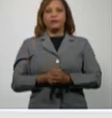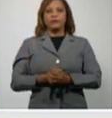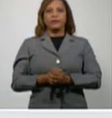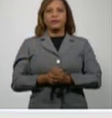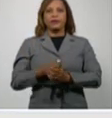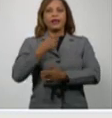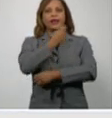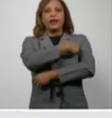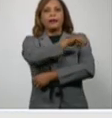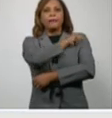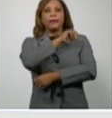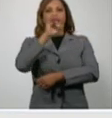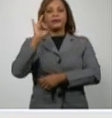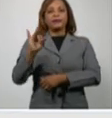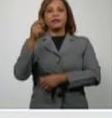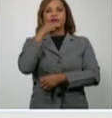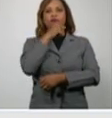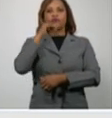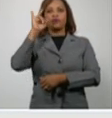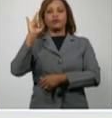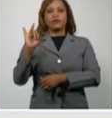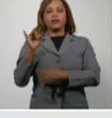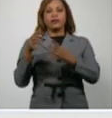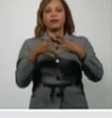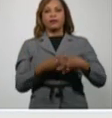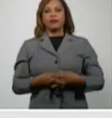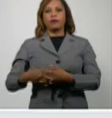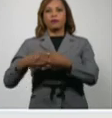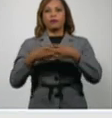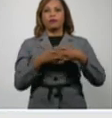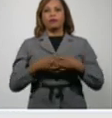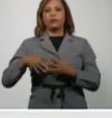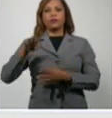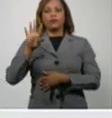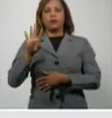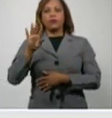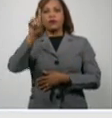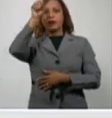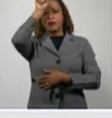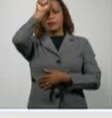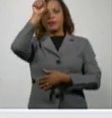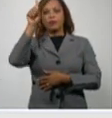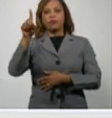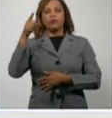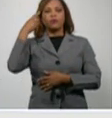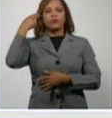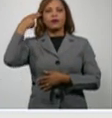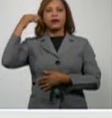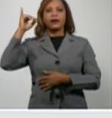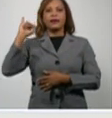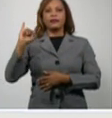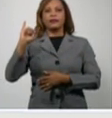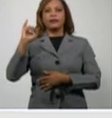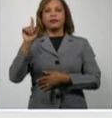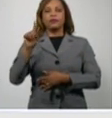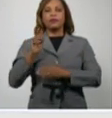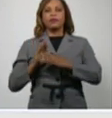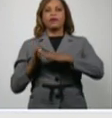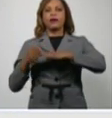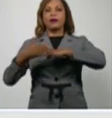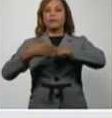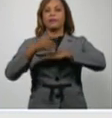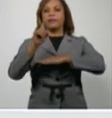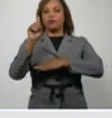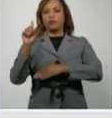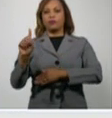cada uno, de Estados Unidos 4, y de Alemania, Haití y Jamaica 1 de cada